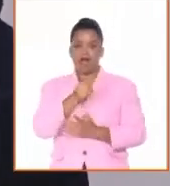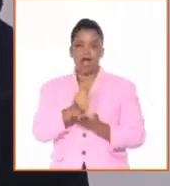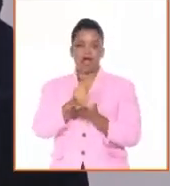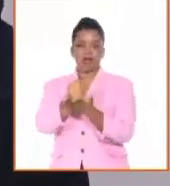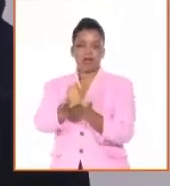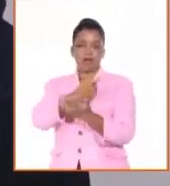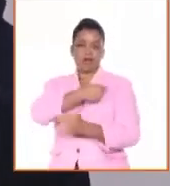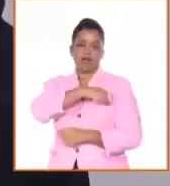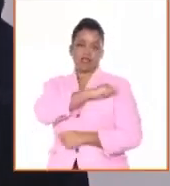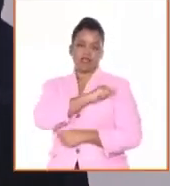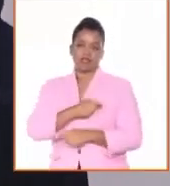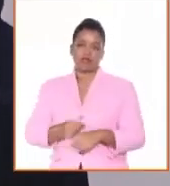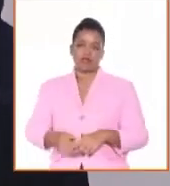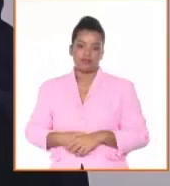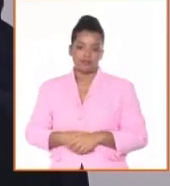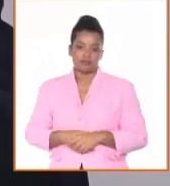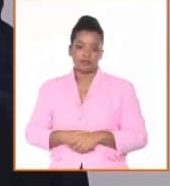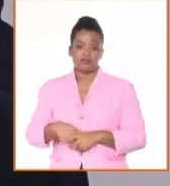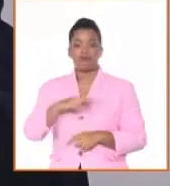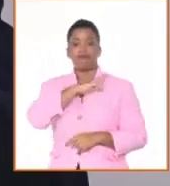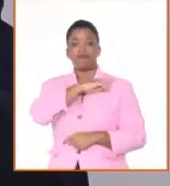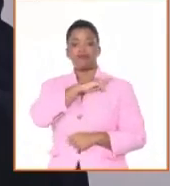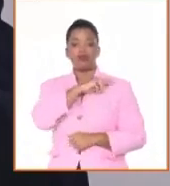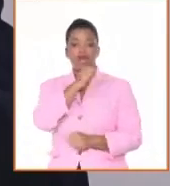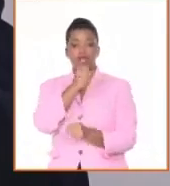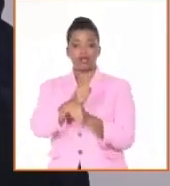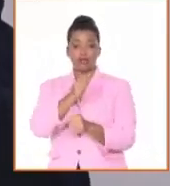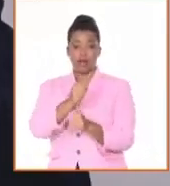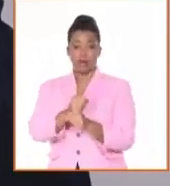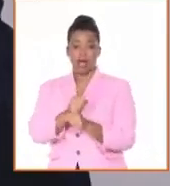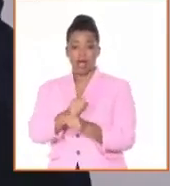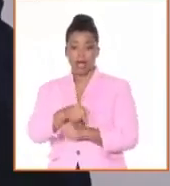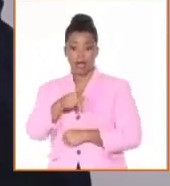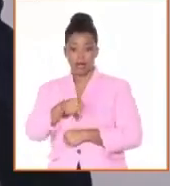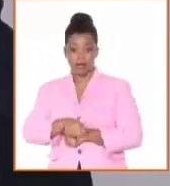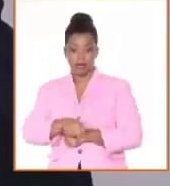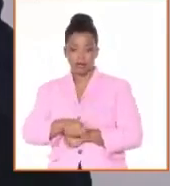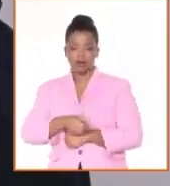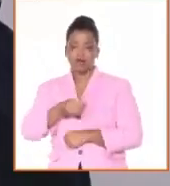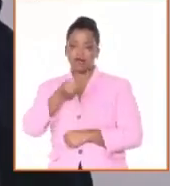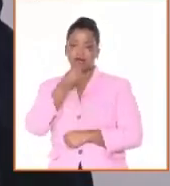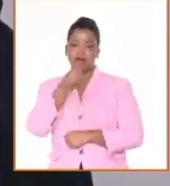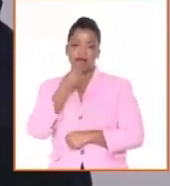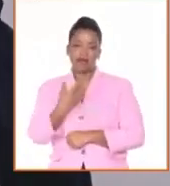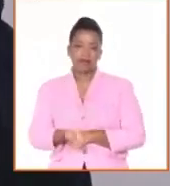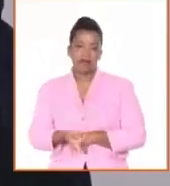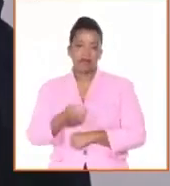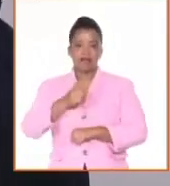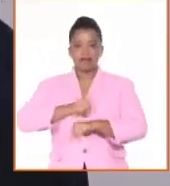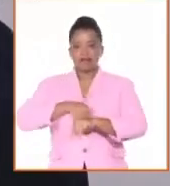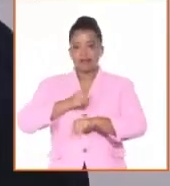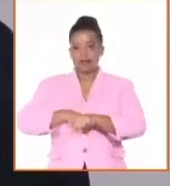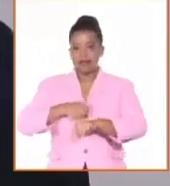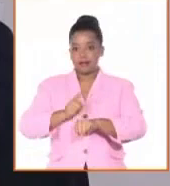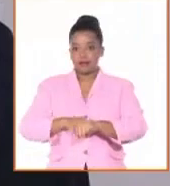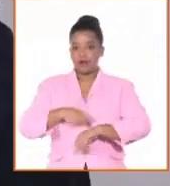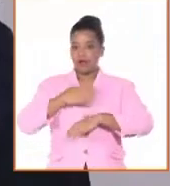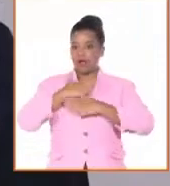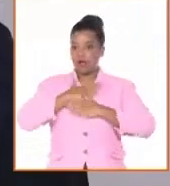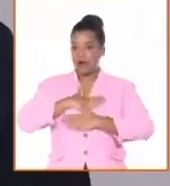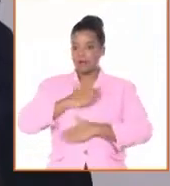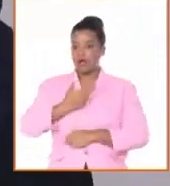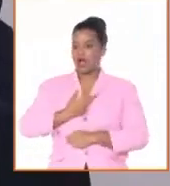posibilidades funcionario que trabajan en nuestras oficinas puedan dedicarle el tiempo que se requiere para responder